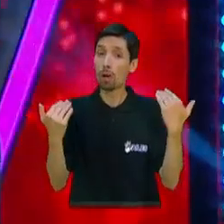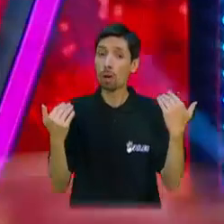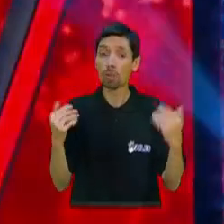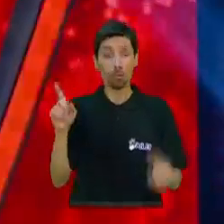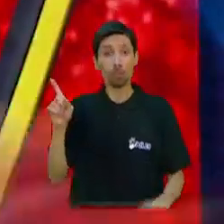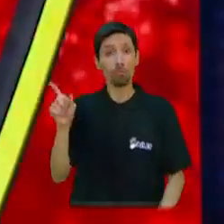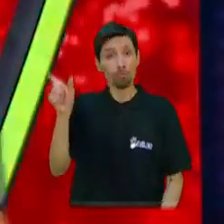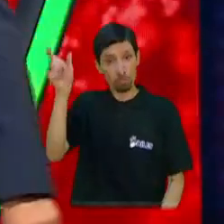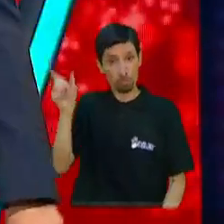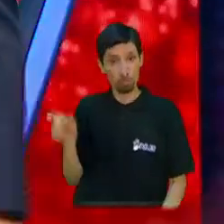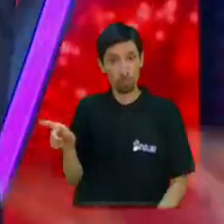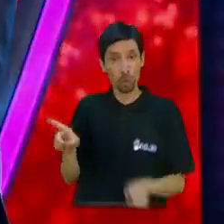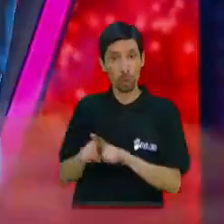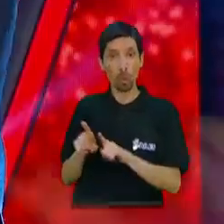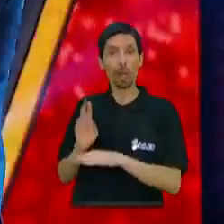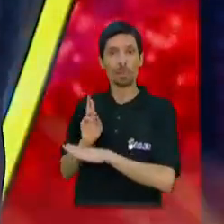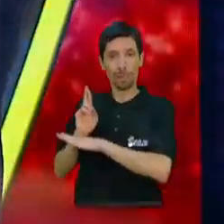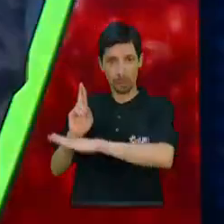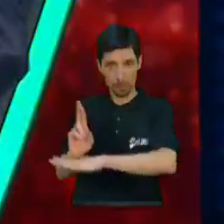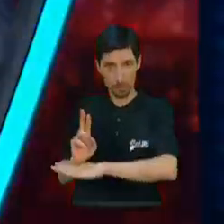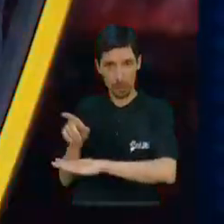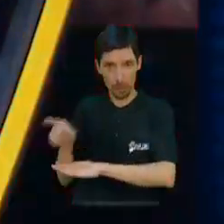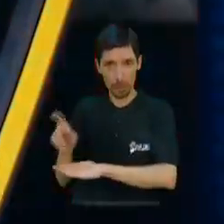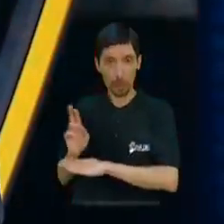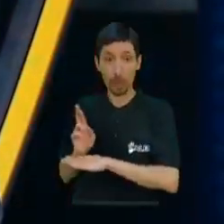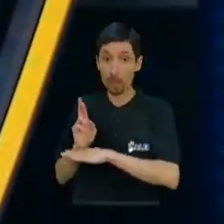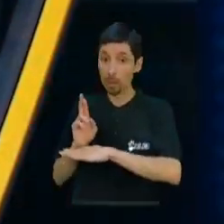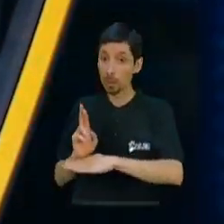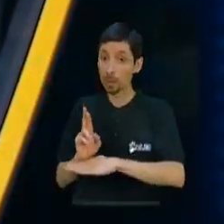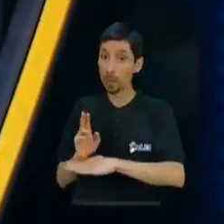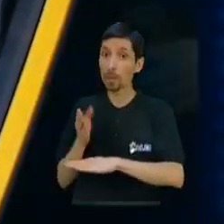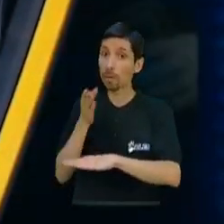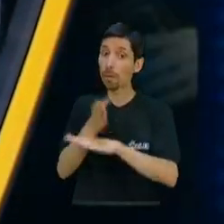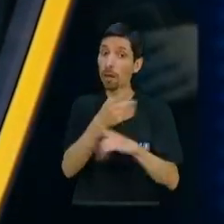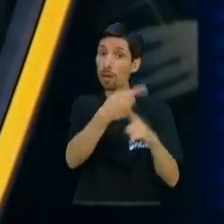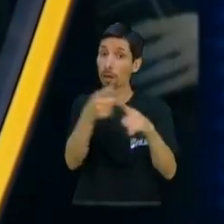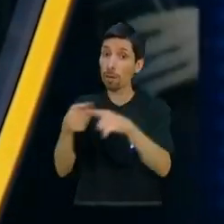Embajadores que fueron a diferentes partes de Chile.